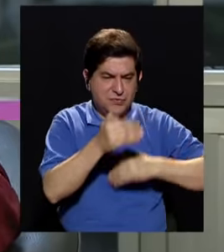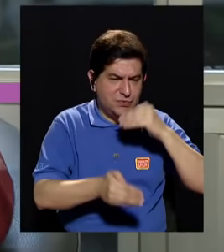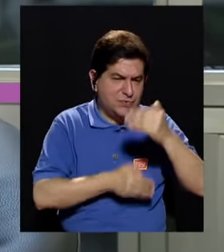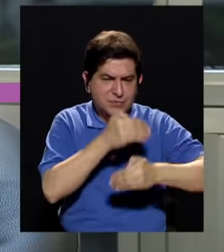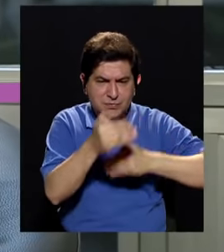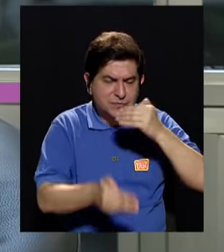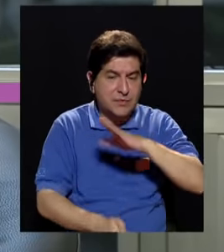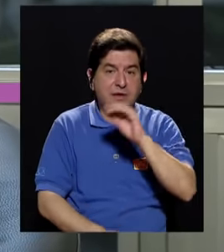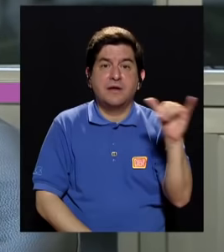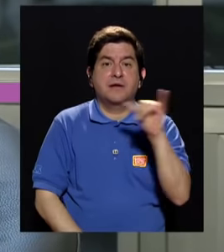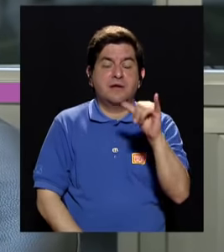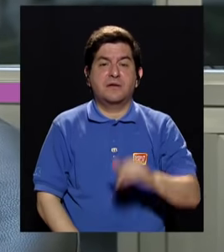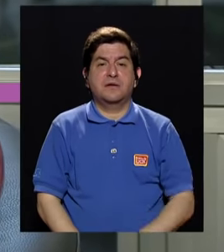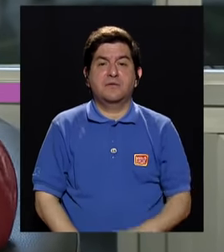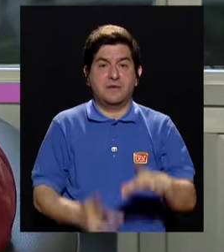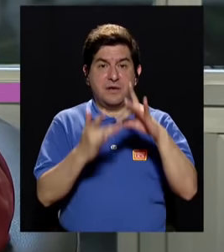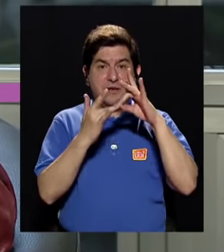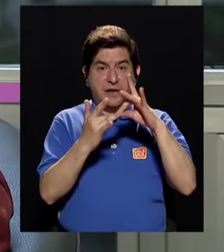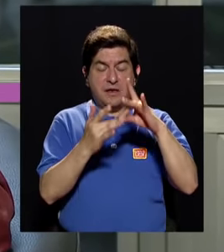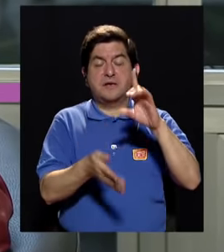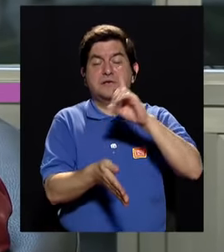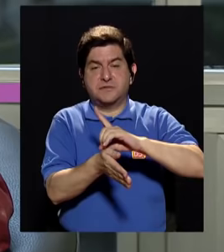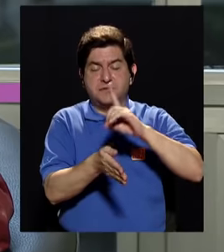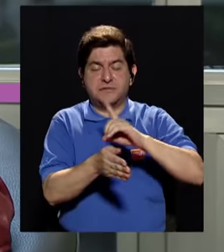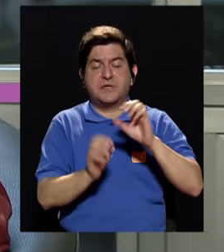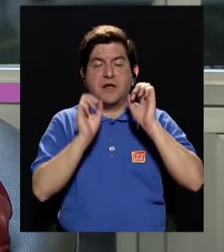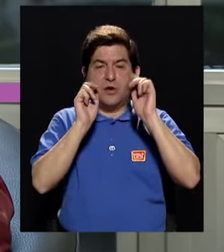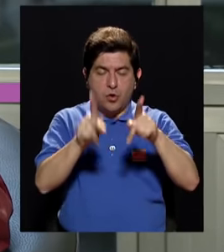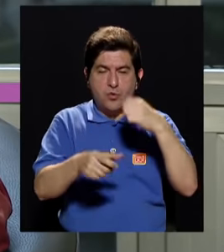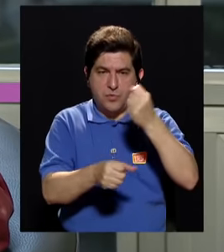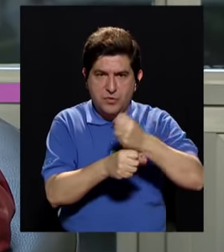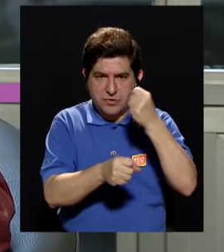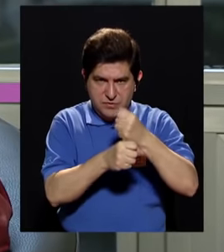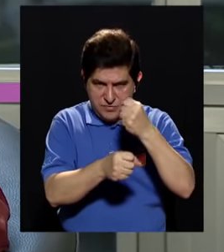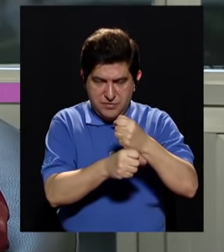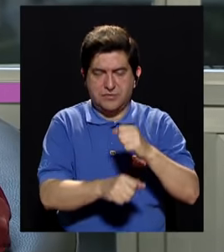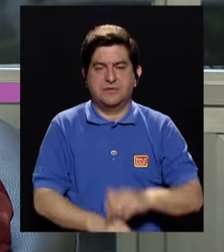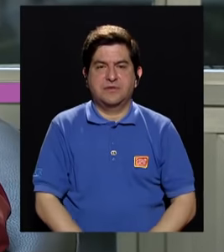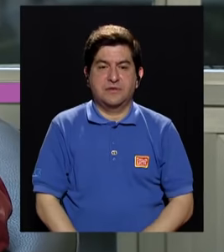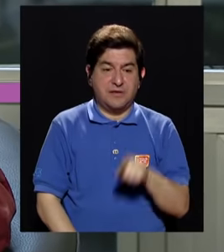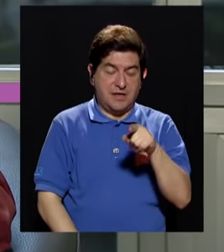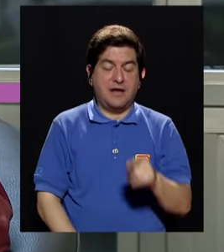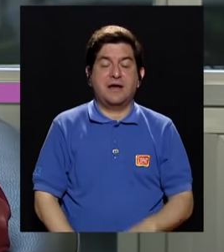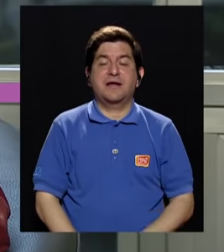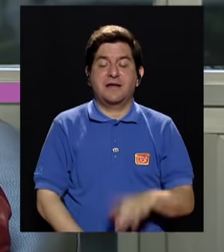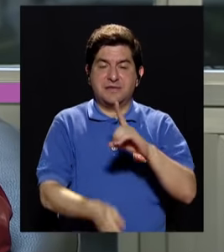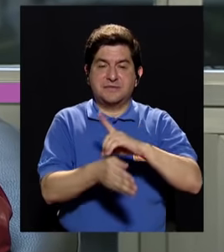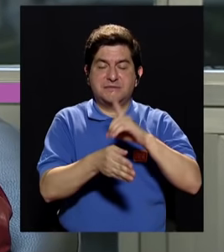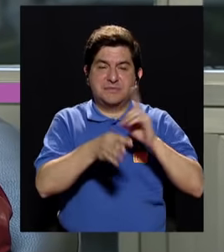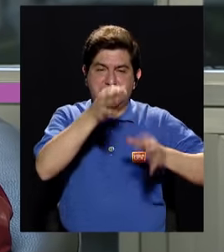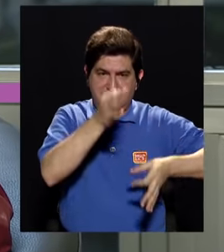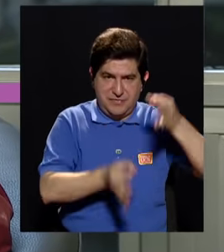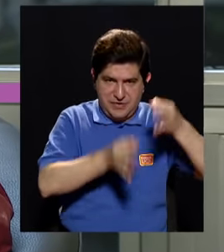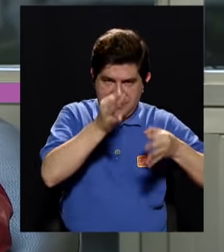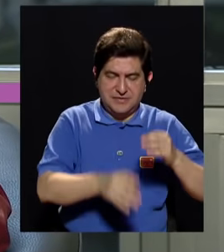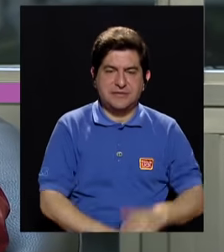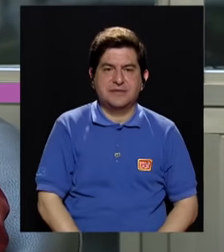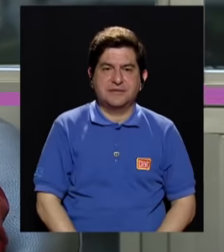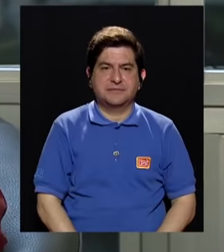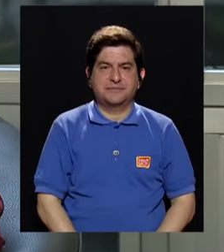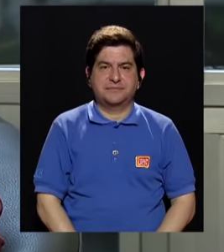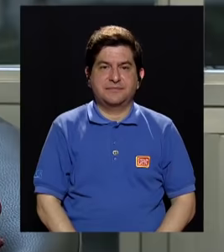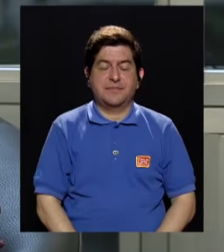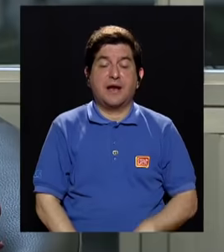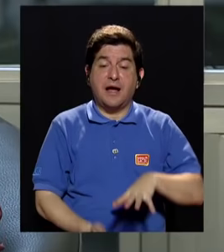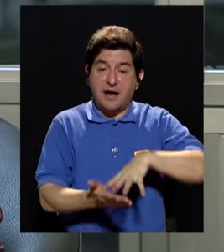procedimientos y también la especialidad médica que facilita este trabajo de los especialistas que es la medicina forense y precis